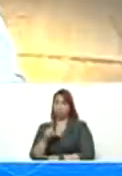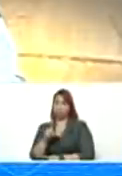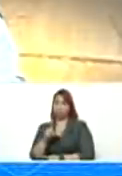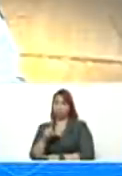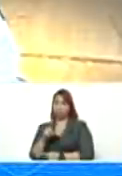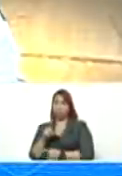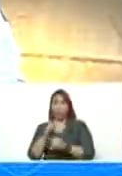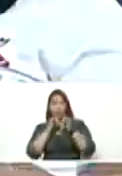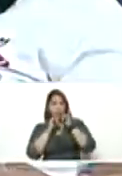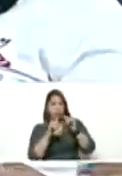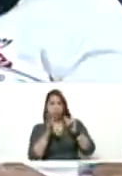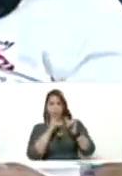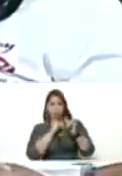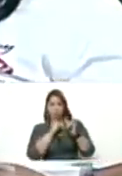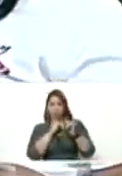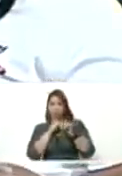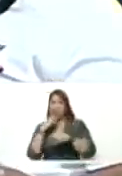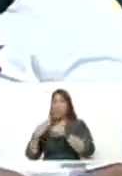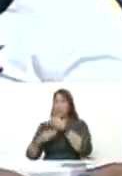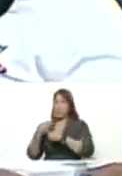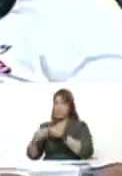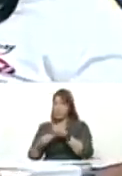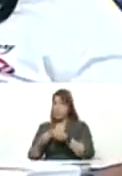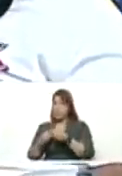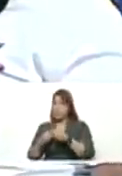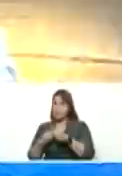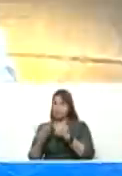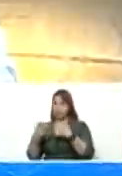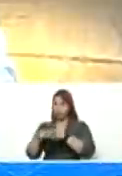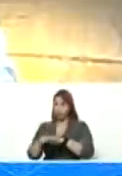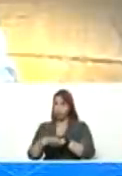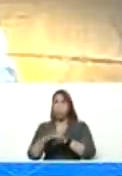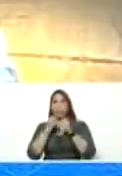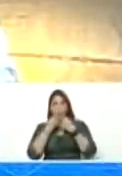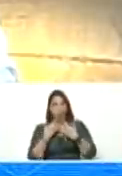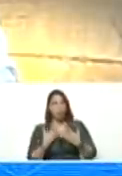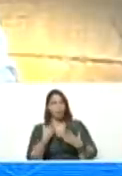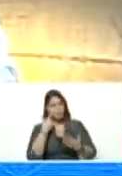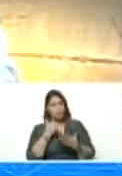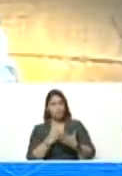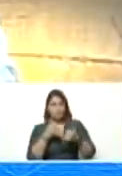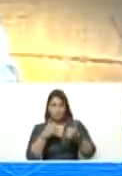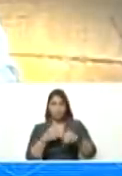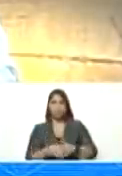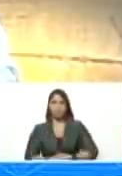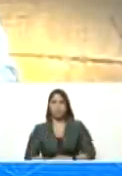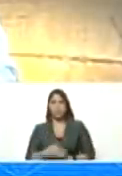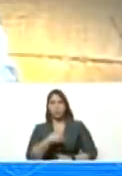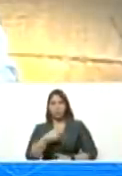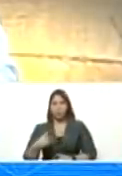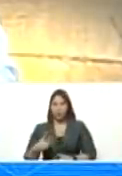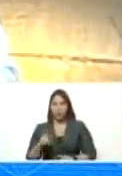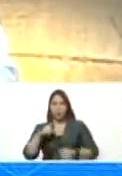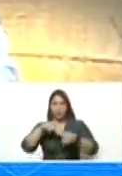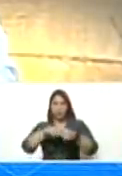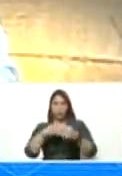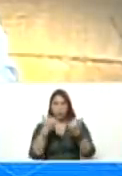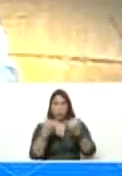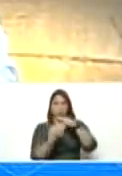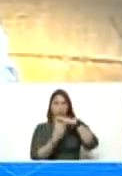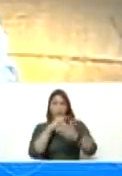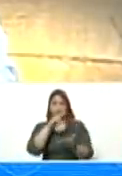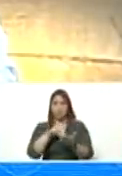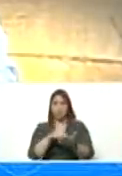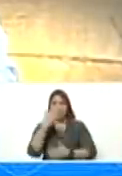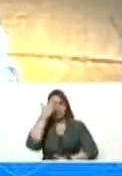reportar no existe. Y hacer las articulaciones. Está bien. Yo quiero estar incorporado en esa instancia nacional para